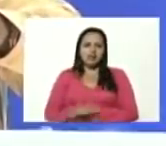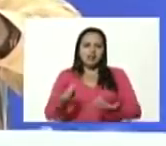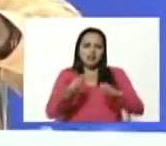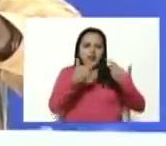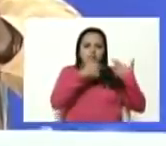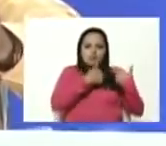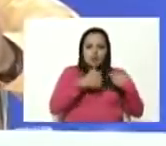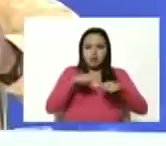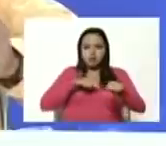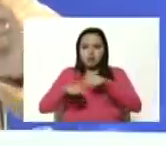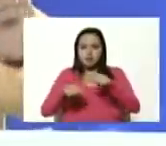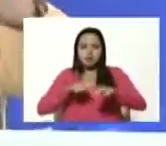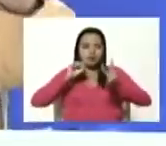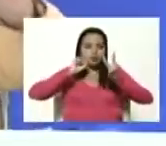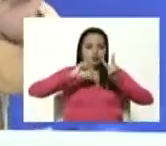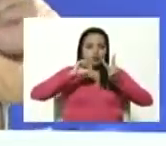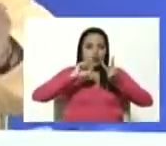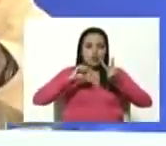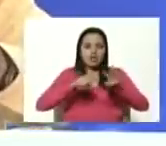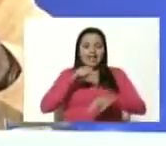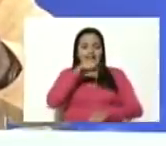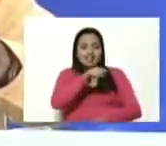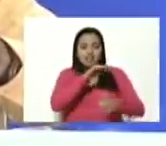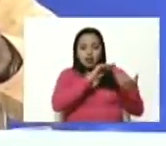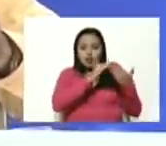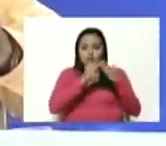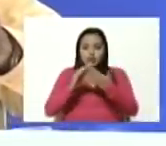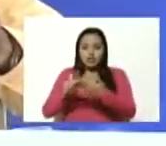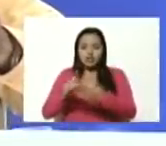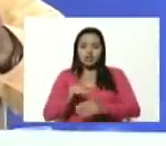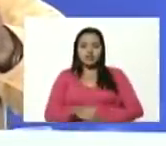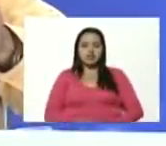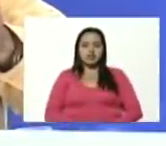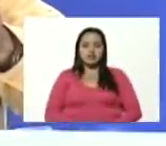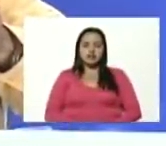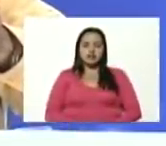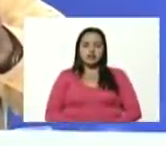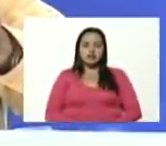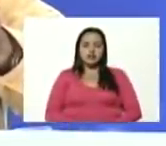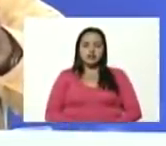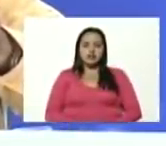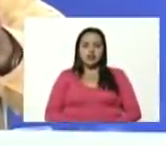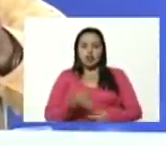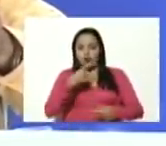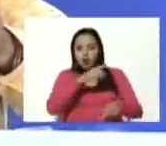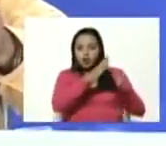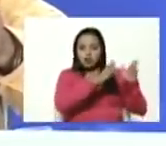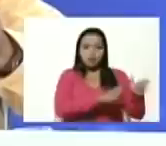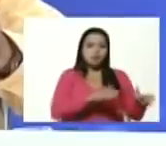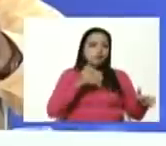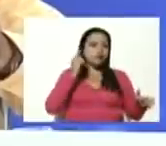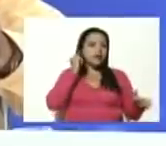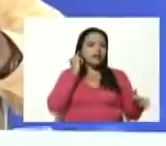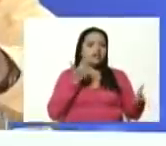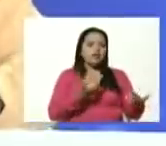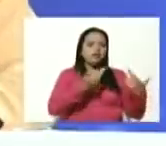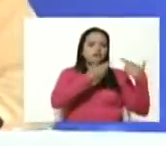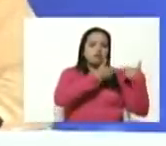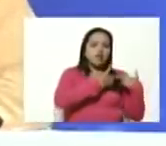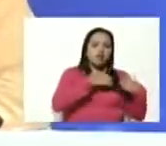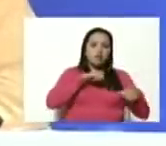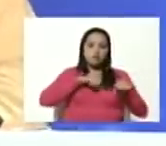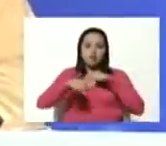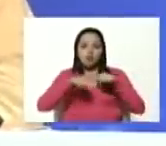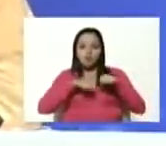responsable del movimiento Somos Venezuela en esa comunidad Valencey, y Elizabeth Niño, responsable del